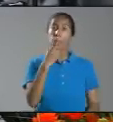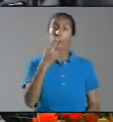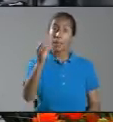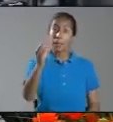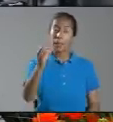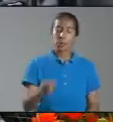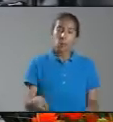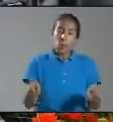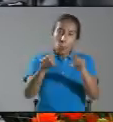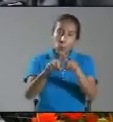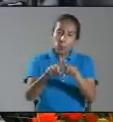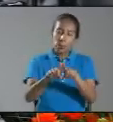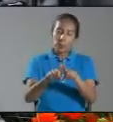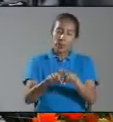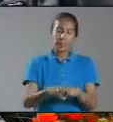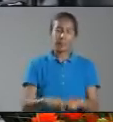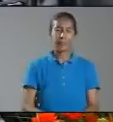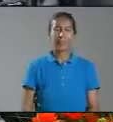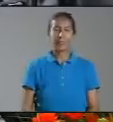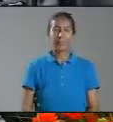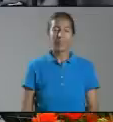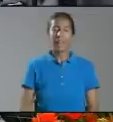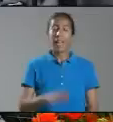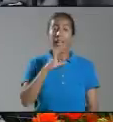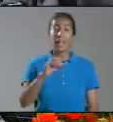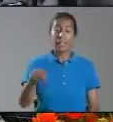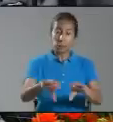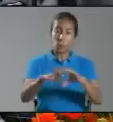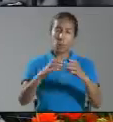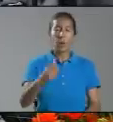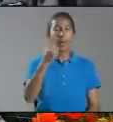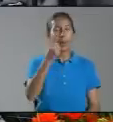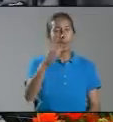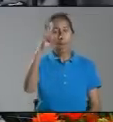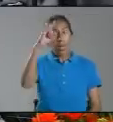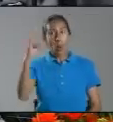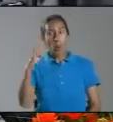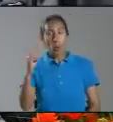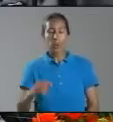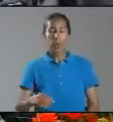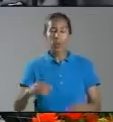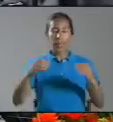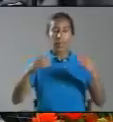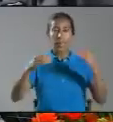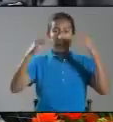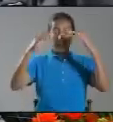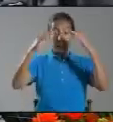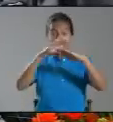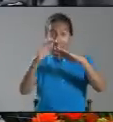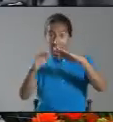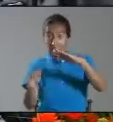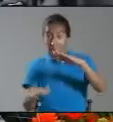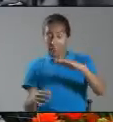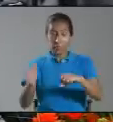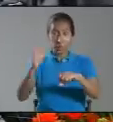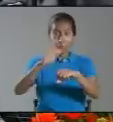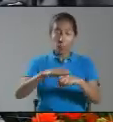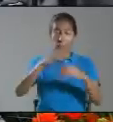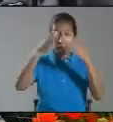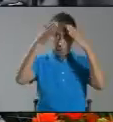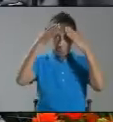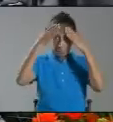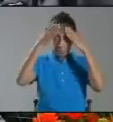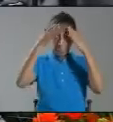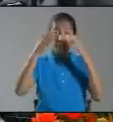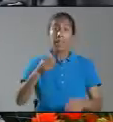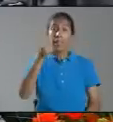armonía. Es como el buen óleo que desciende sobre la cabeza, sobre la cabeza de Aarón y sobre su